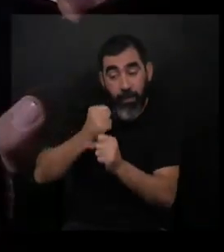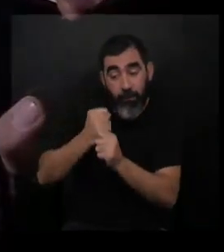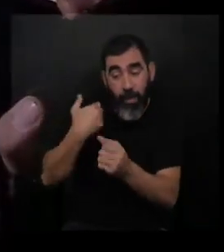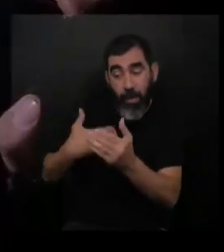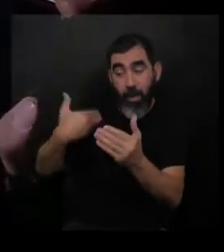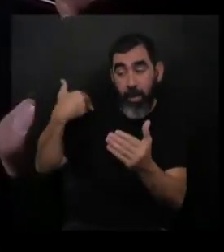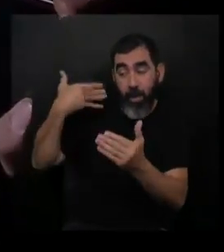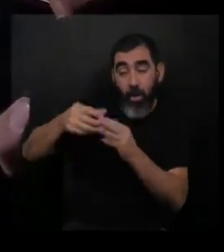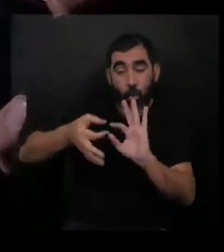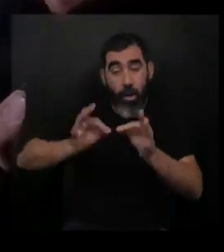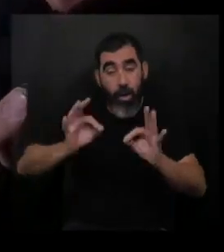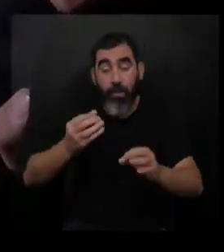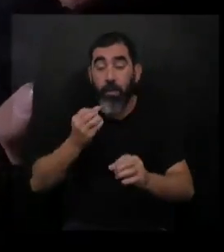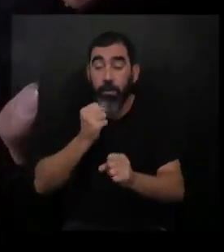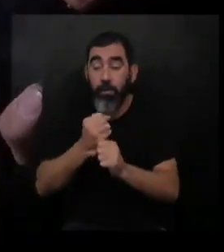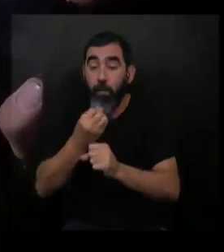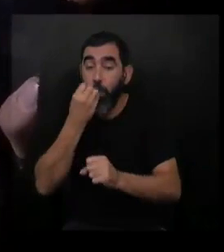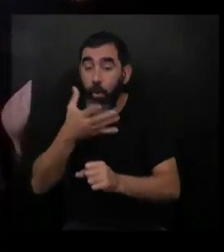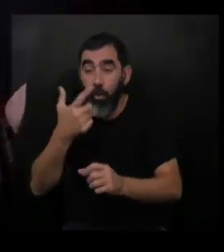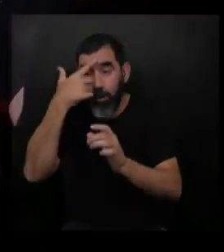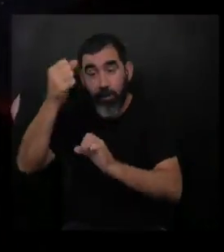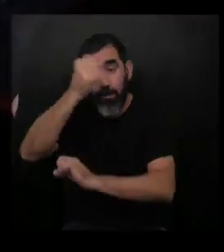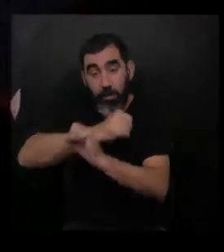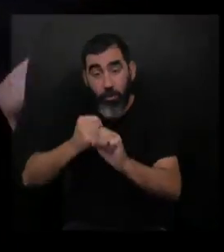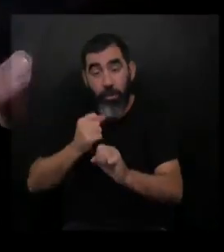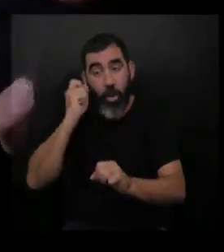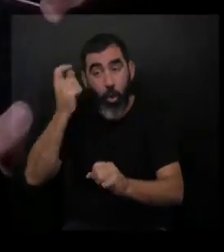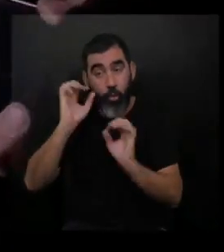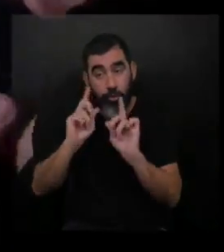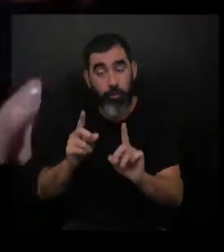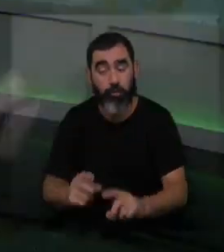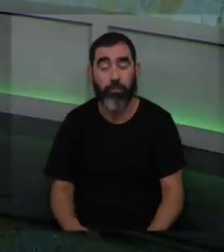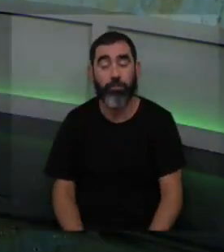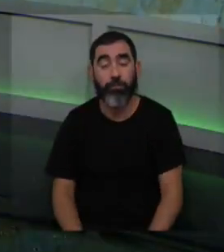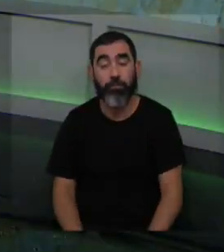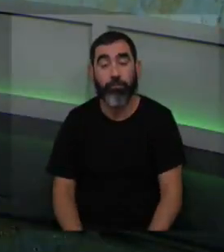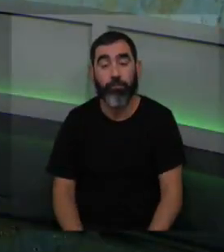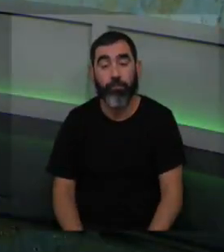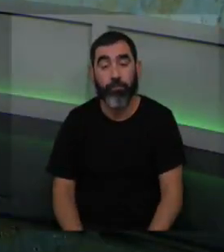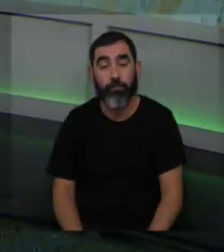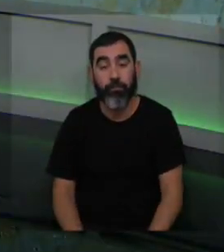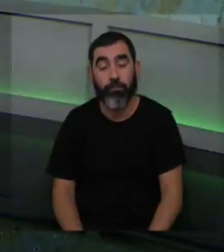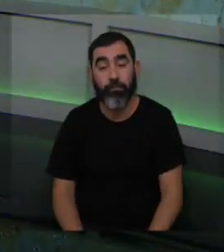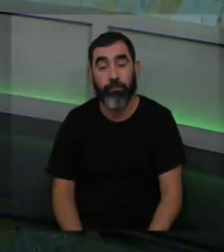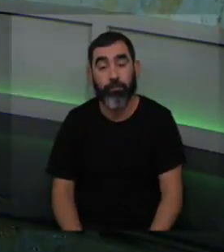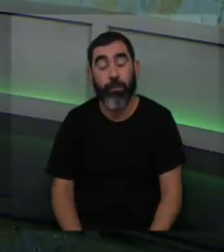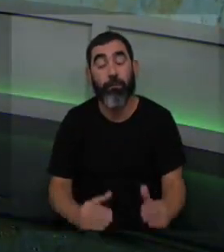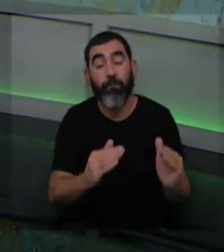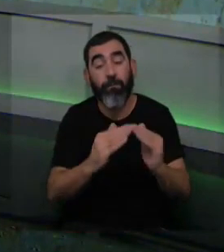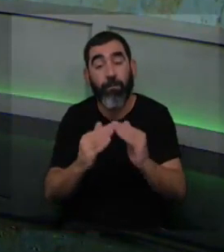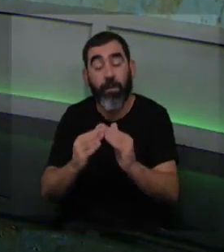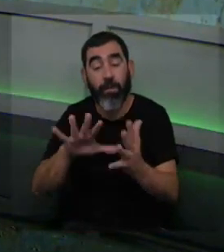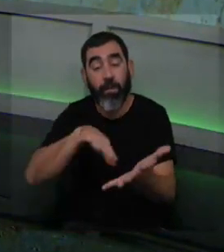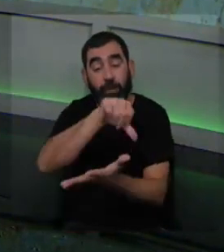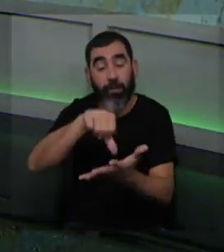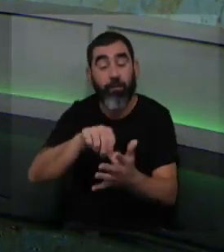atrás trabajos mejores, más tecnología y más conocimiento. El consultorio de Vivienda y Hábitat